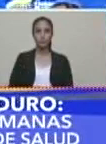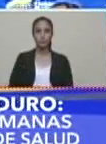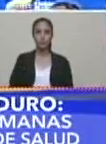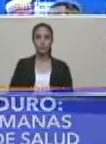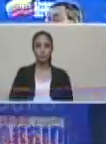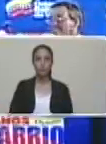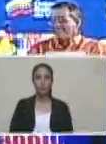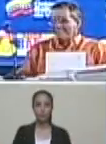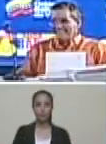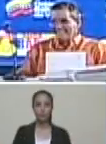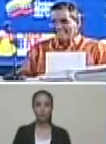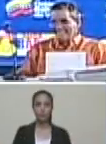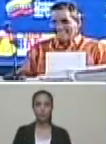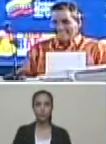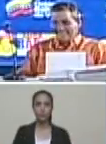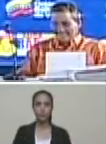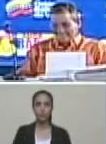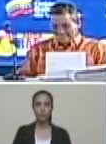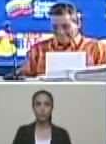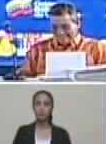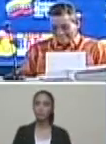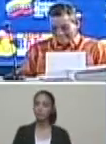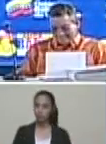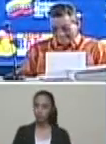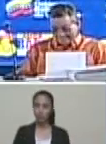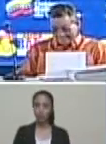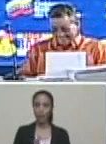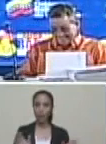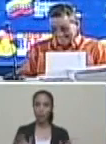Achichi, como decía por ahí un amigo mío. Achichi.